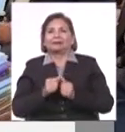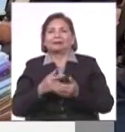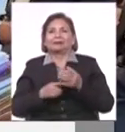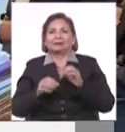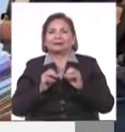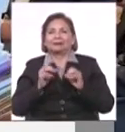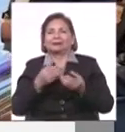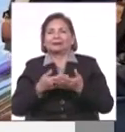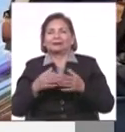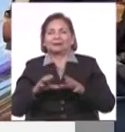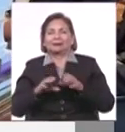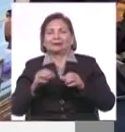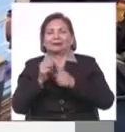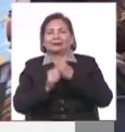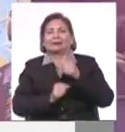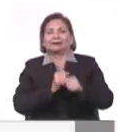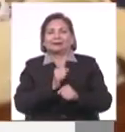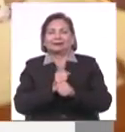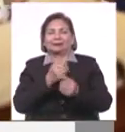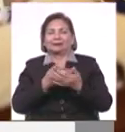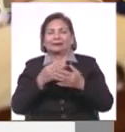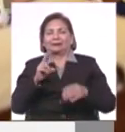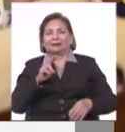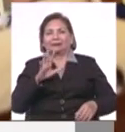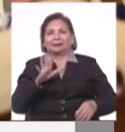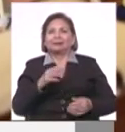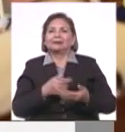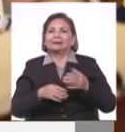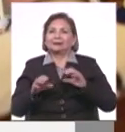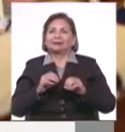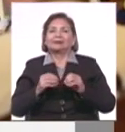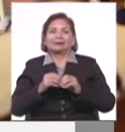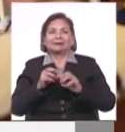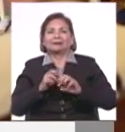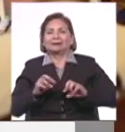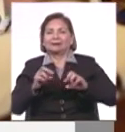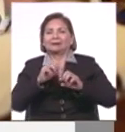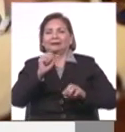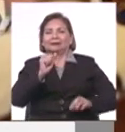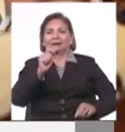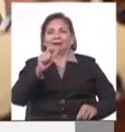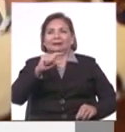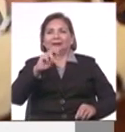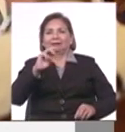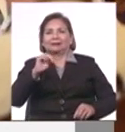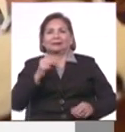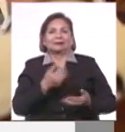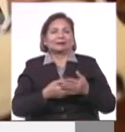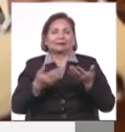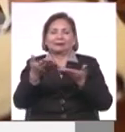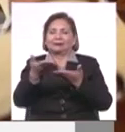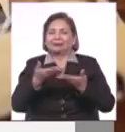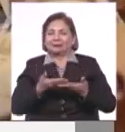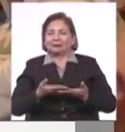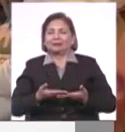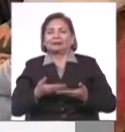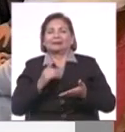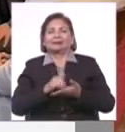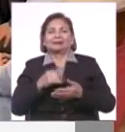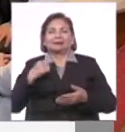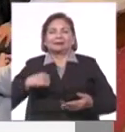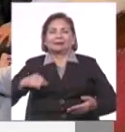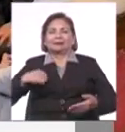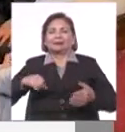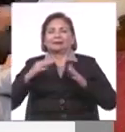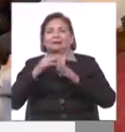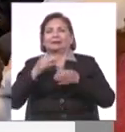asignado para el año 2025. El titular del Parlamento, Eduardo Salguana Cavides, recibió al alcalde de la